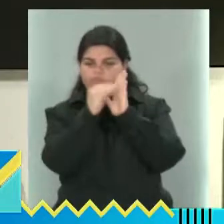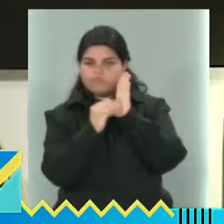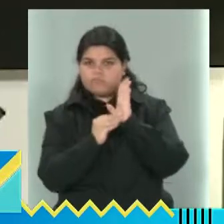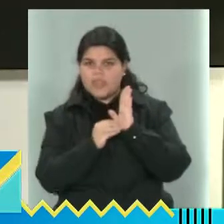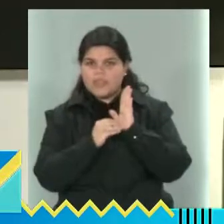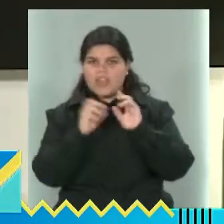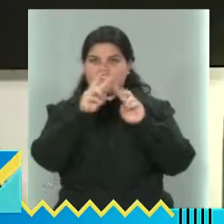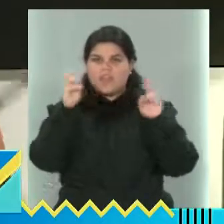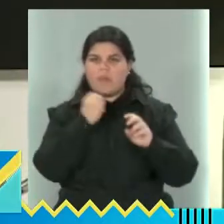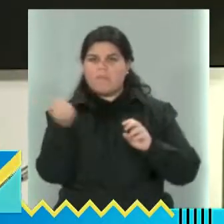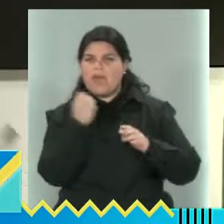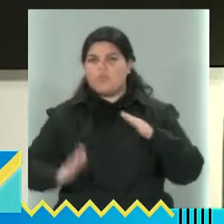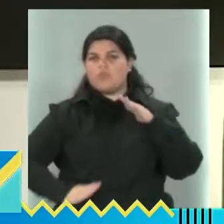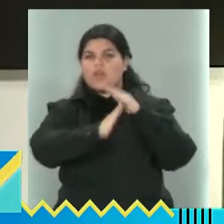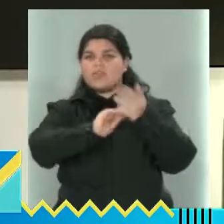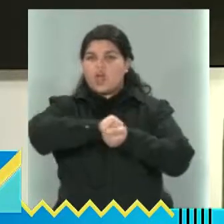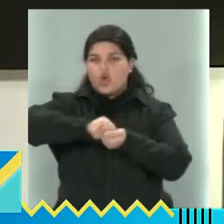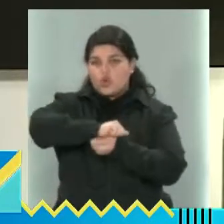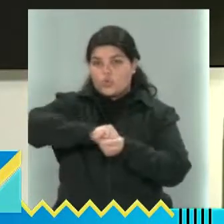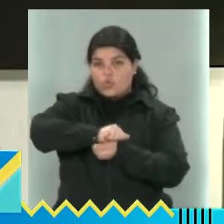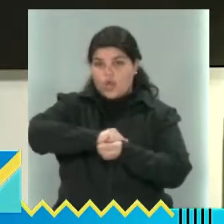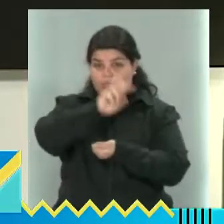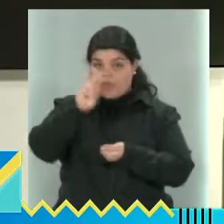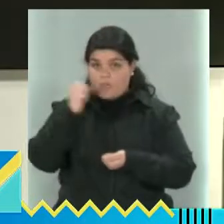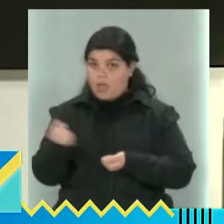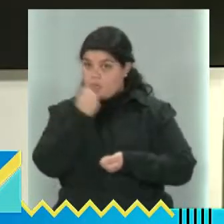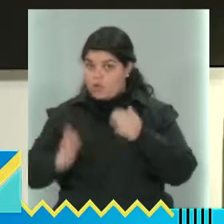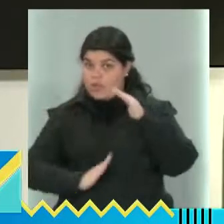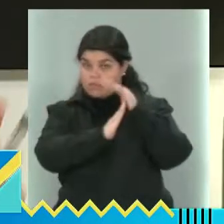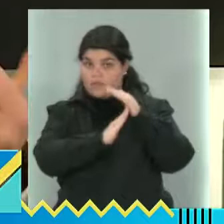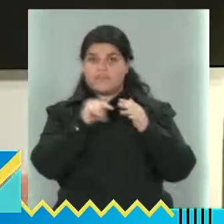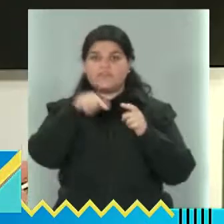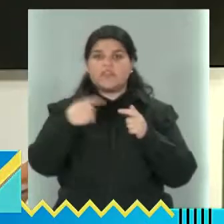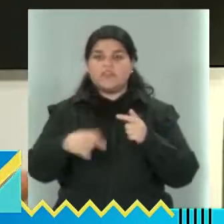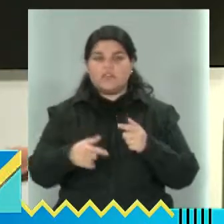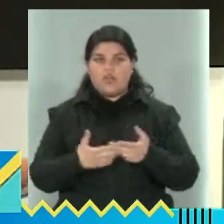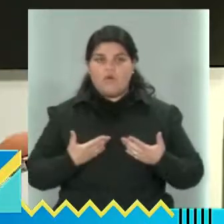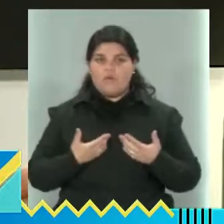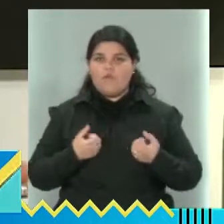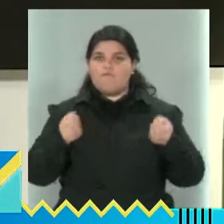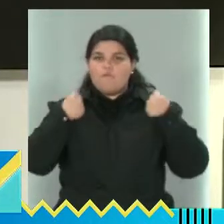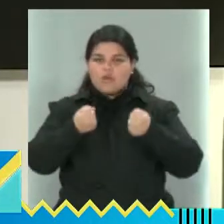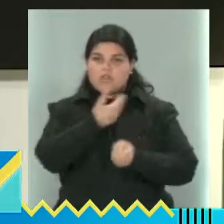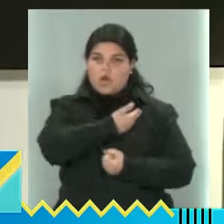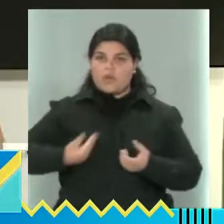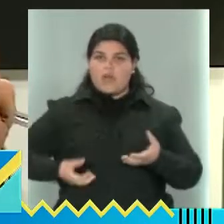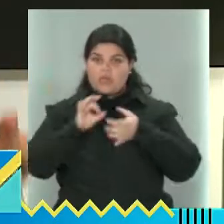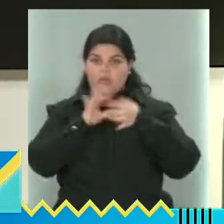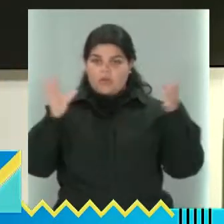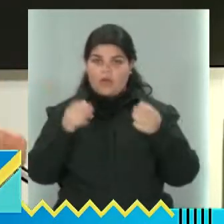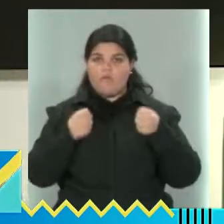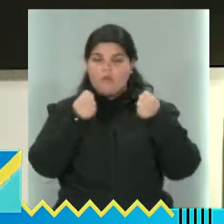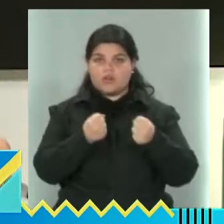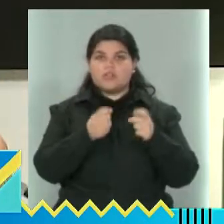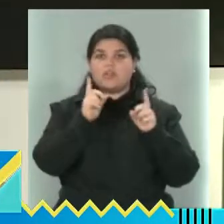eje fundamental, era la corrupción. Bueno, estos son los ejes sobre los que se generaron acuerdos. Fortalecimiento de la gobernabilidad democrática,